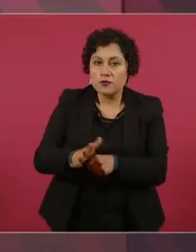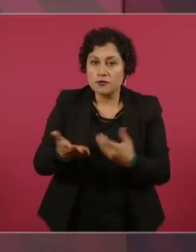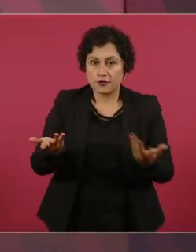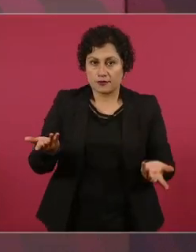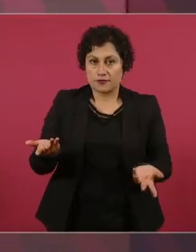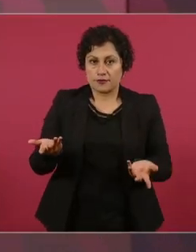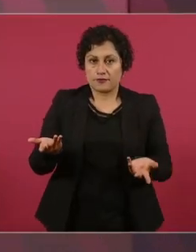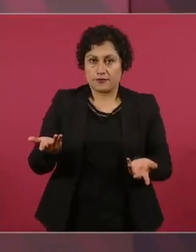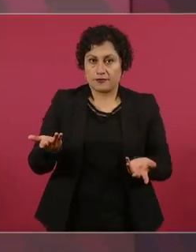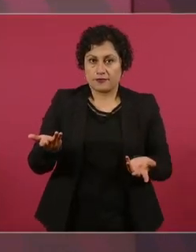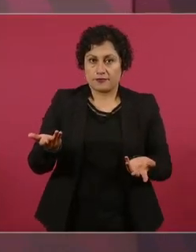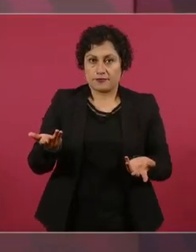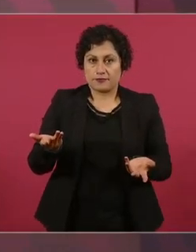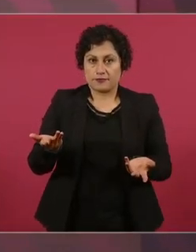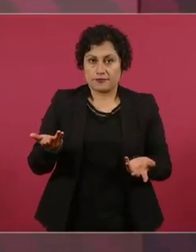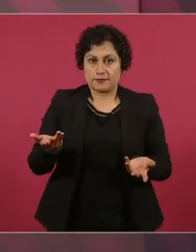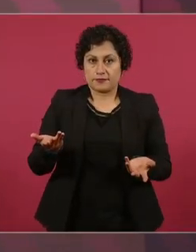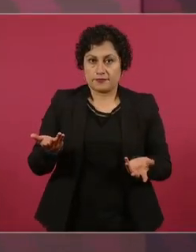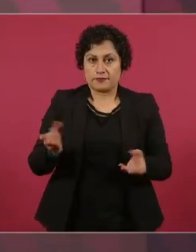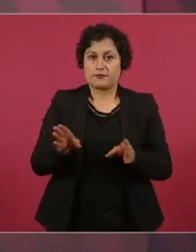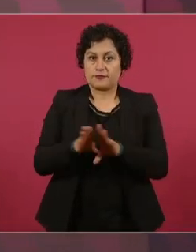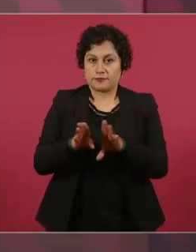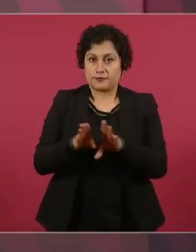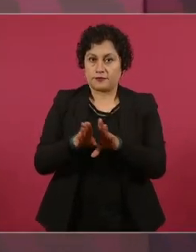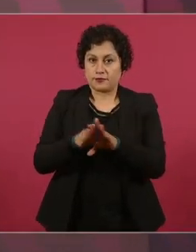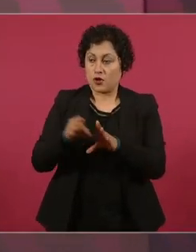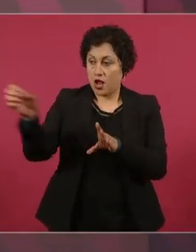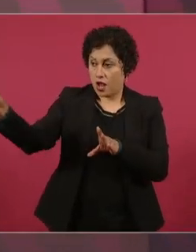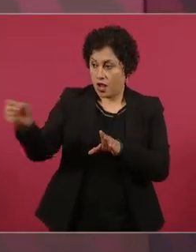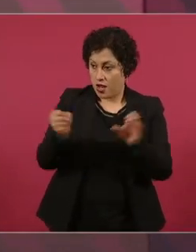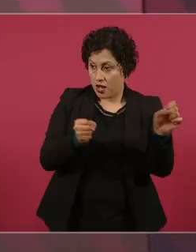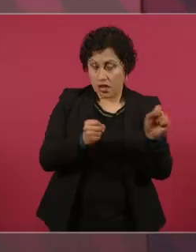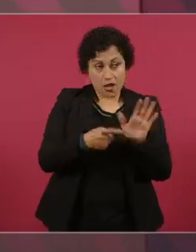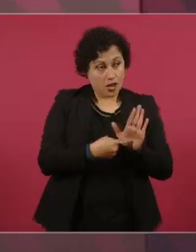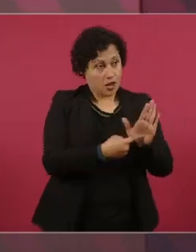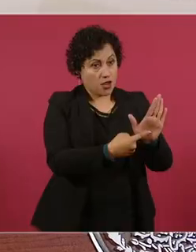y debates, y que la gente los conozca,